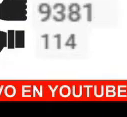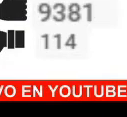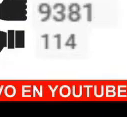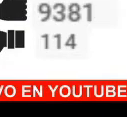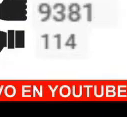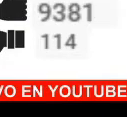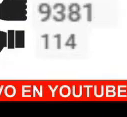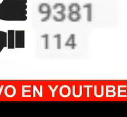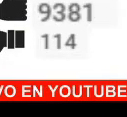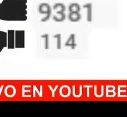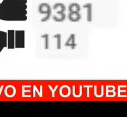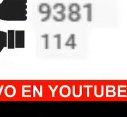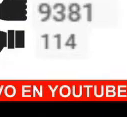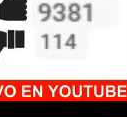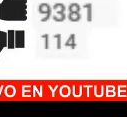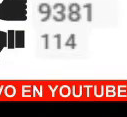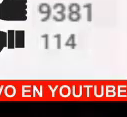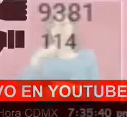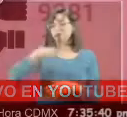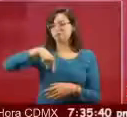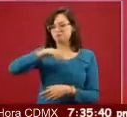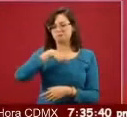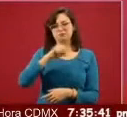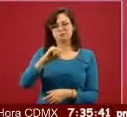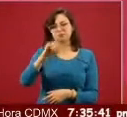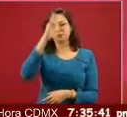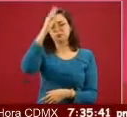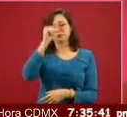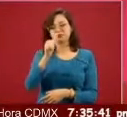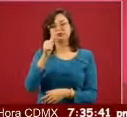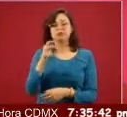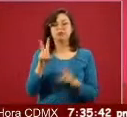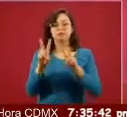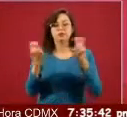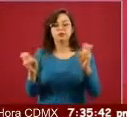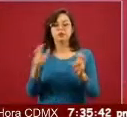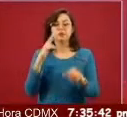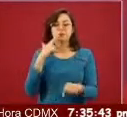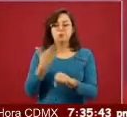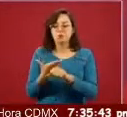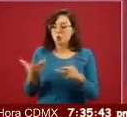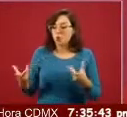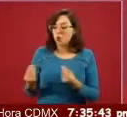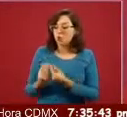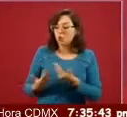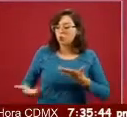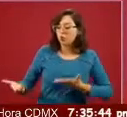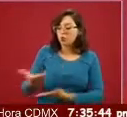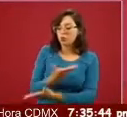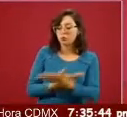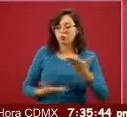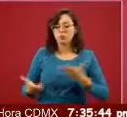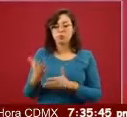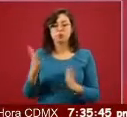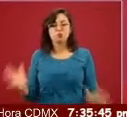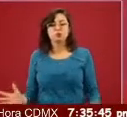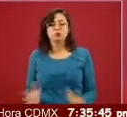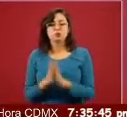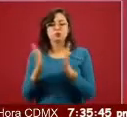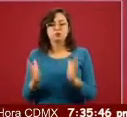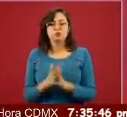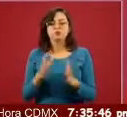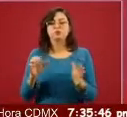coincidimos completamente con ella, que esto es un asunto de corresponsabilidad, de coparticipación, porque, por ejemplo,